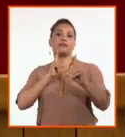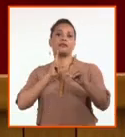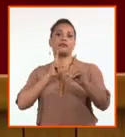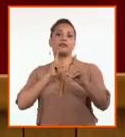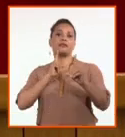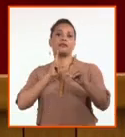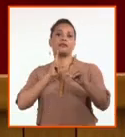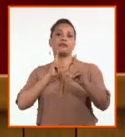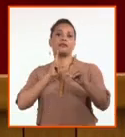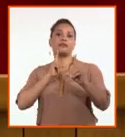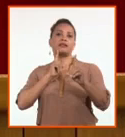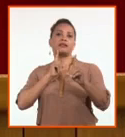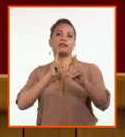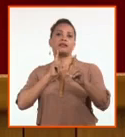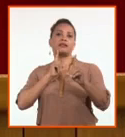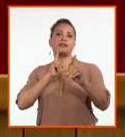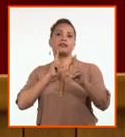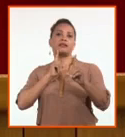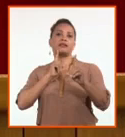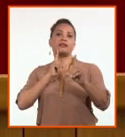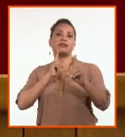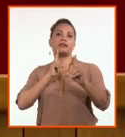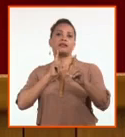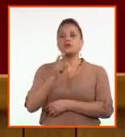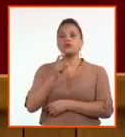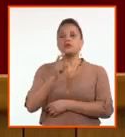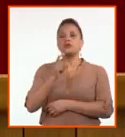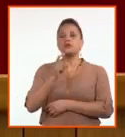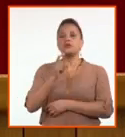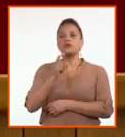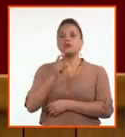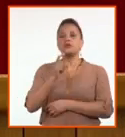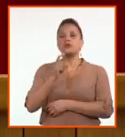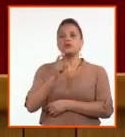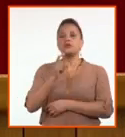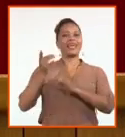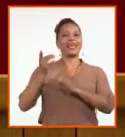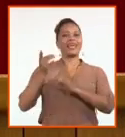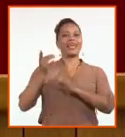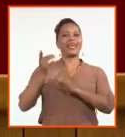cuando las circunstancias se complejizan mucho, viajo a aquella etapa juvenil